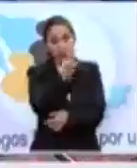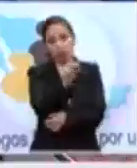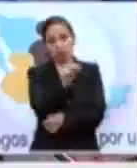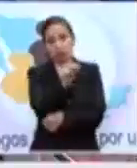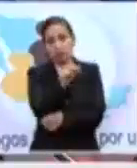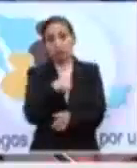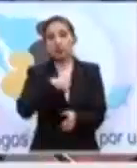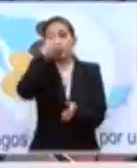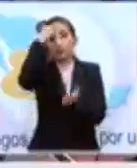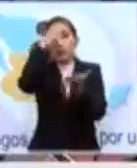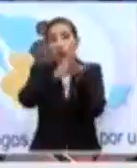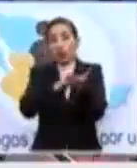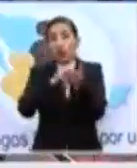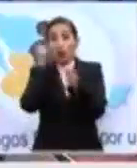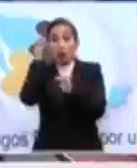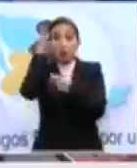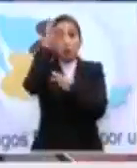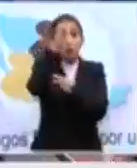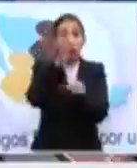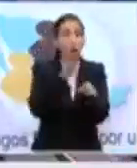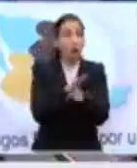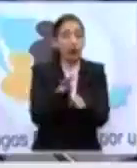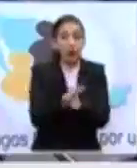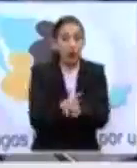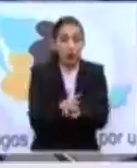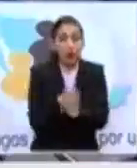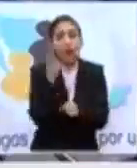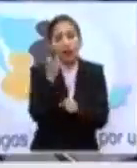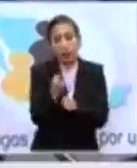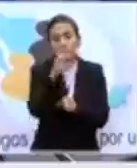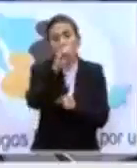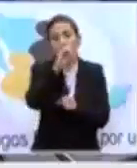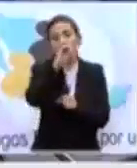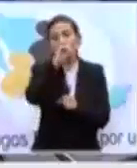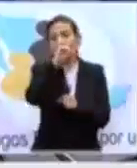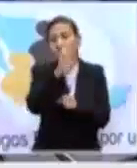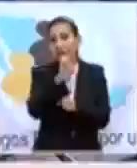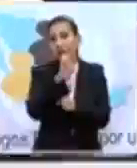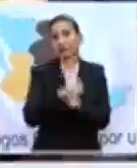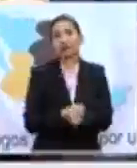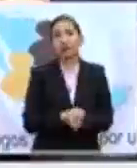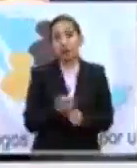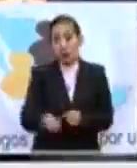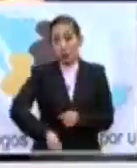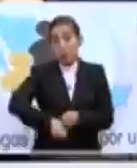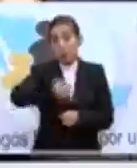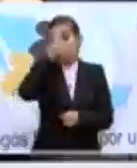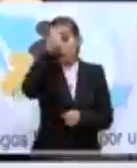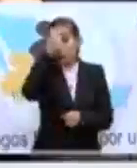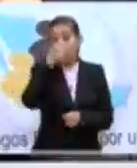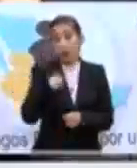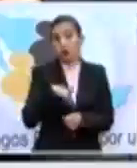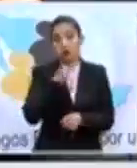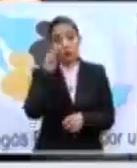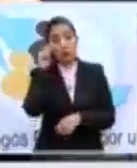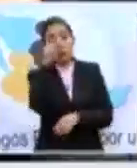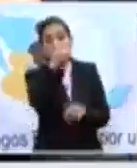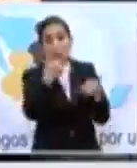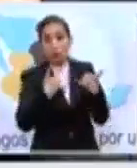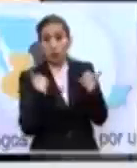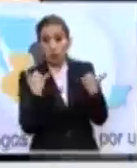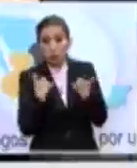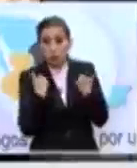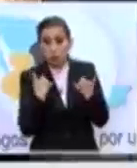Y yo creo que aquí el gran reto es exactamente lo de la OIT. Por primera vez estamos viendo que los